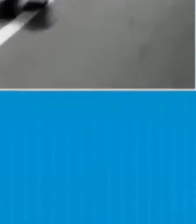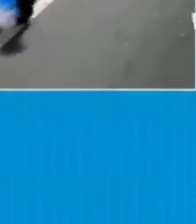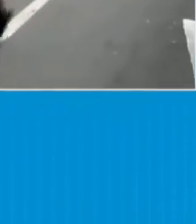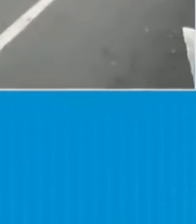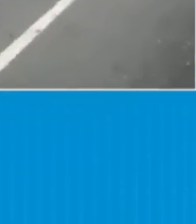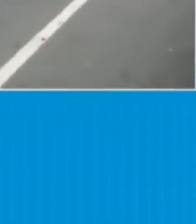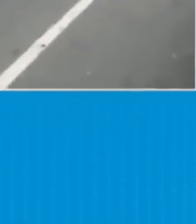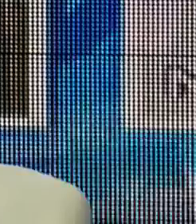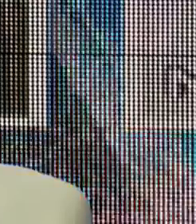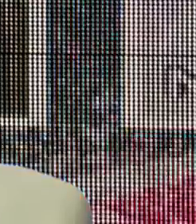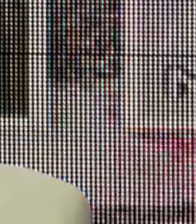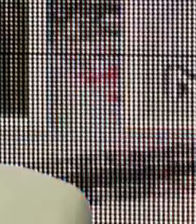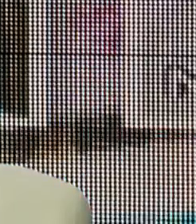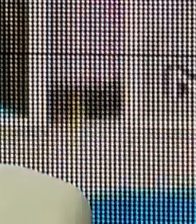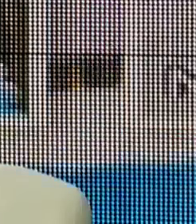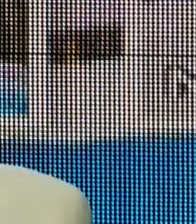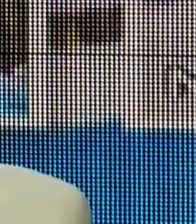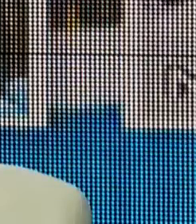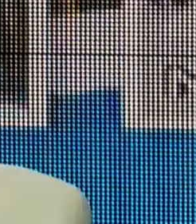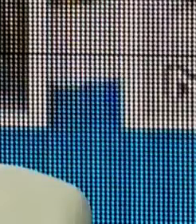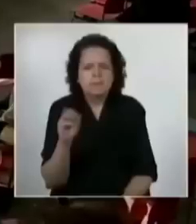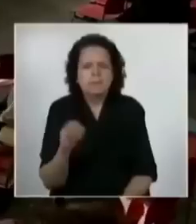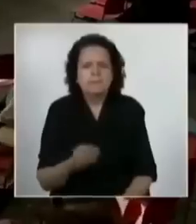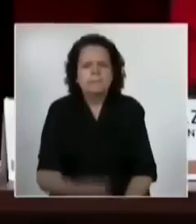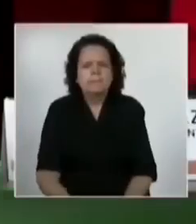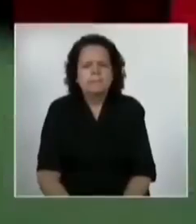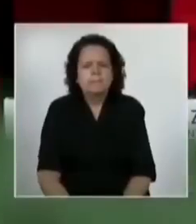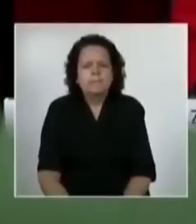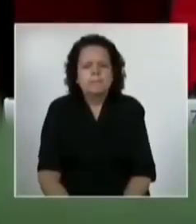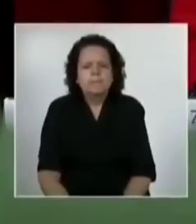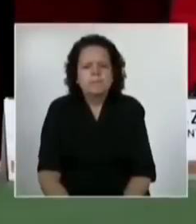de la Comunicación. Vamos con el video.